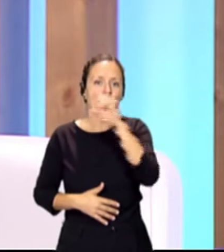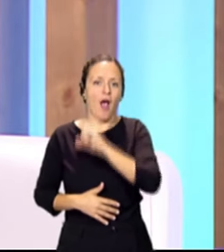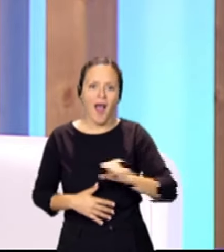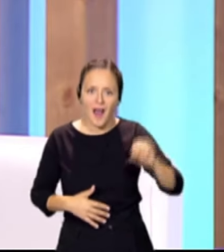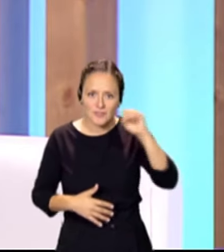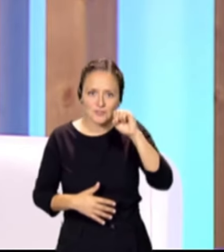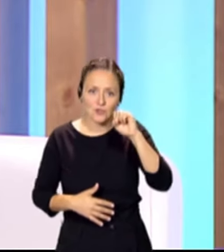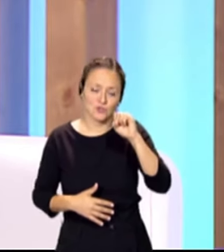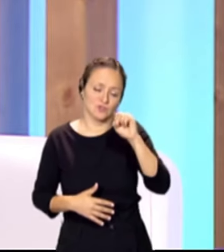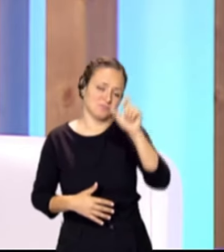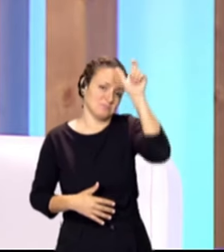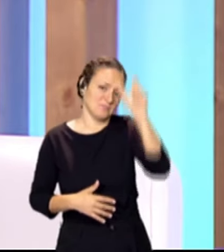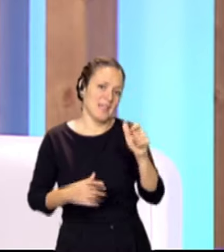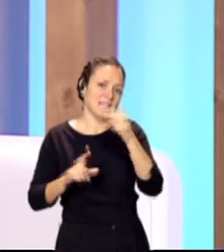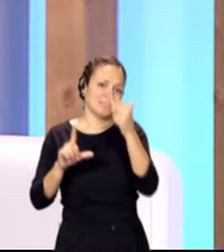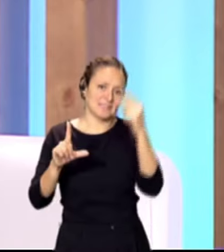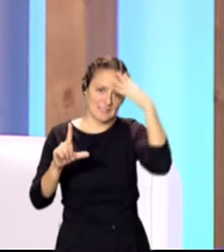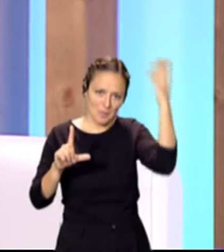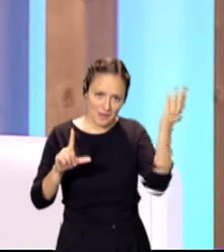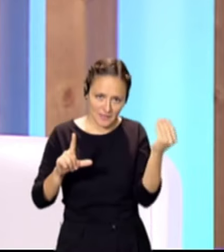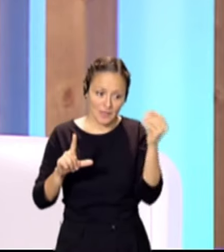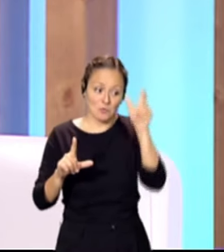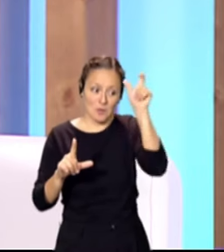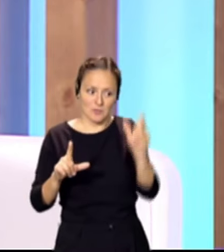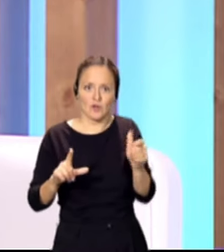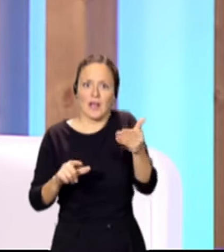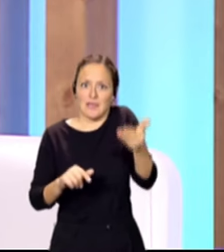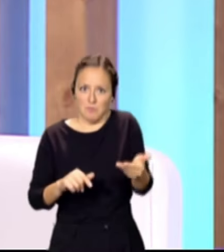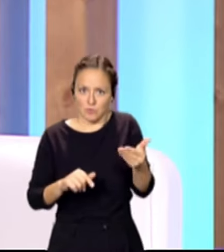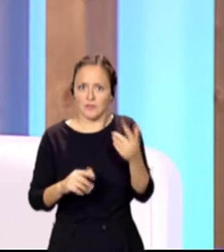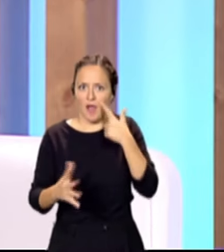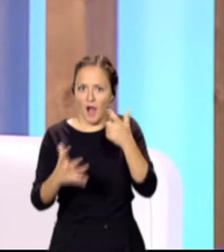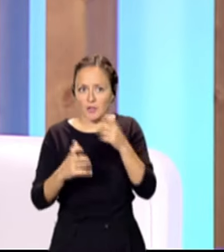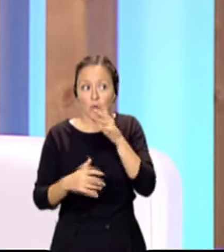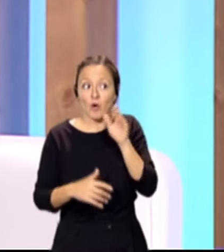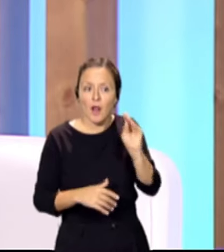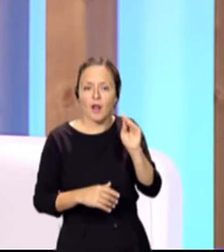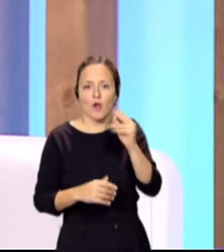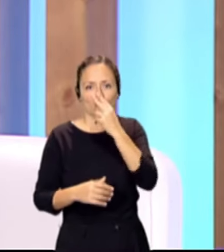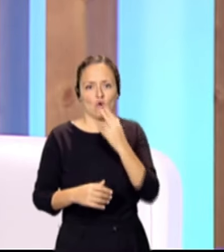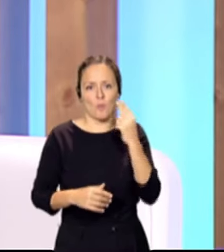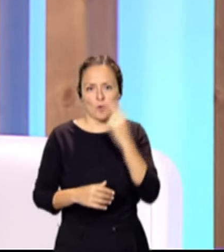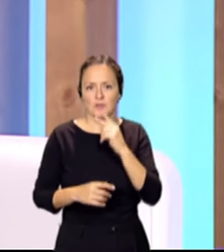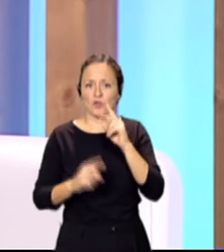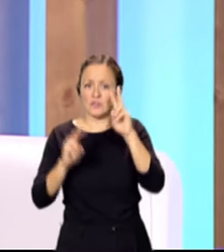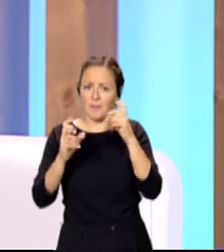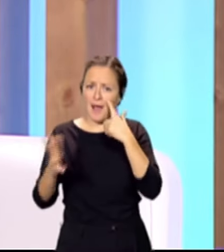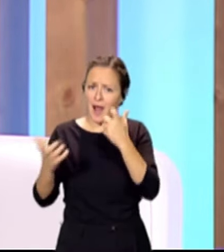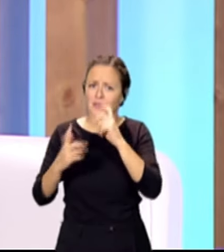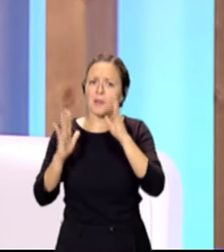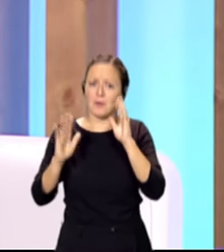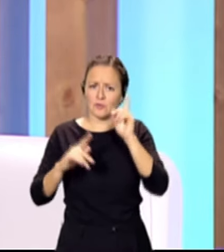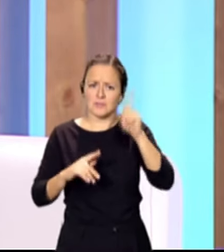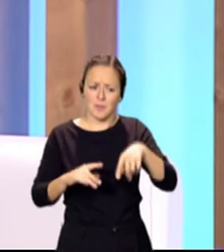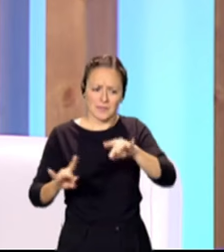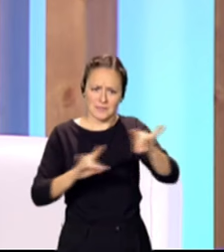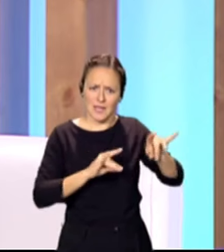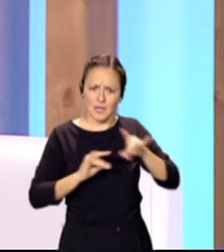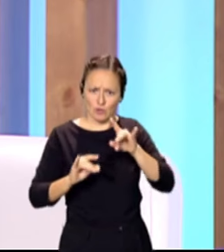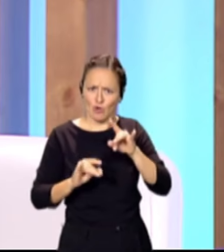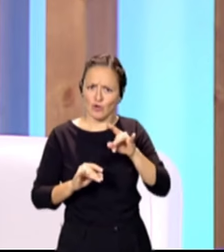César manrique una figura crucial en la historia del arte por su compromiso no solo con el arte sino además con el territorio con